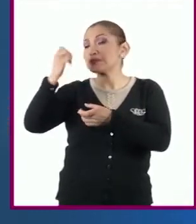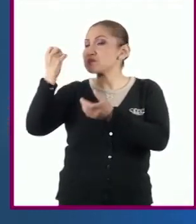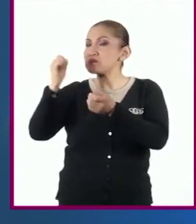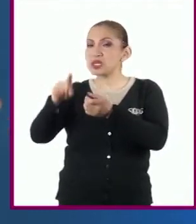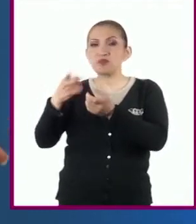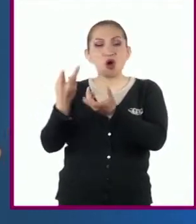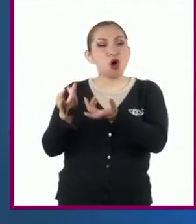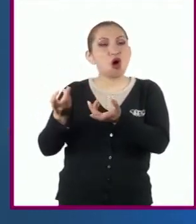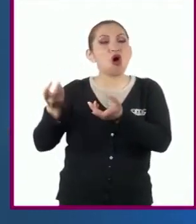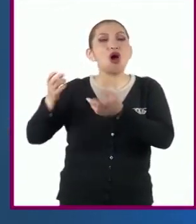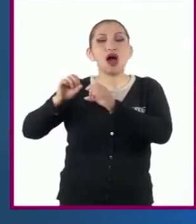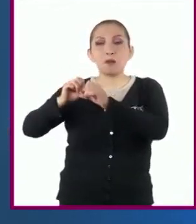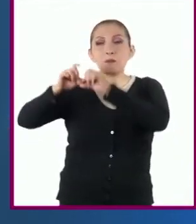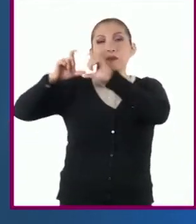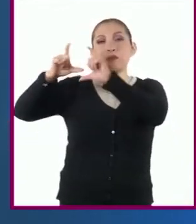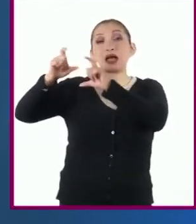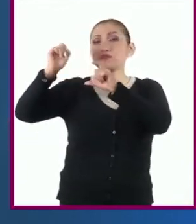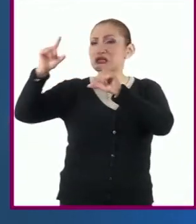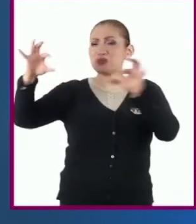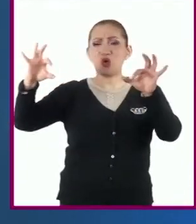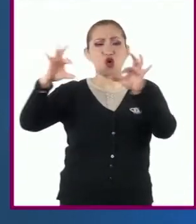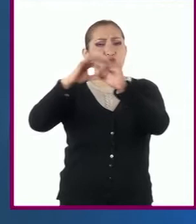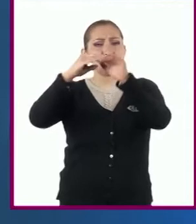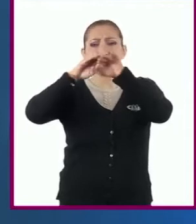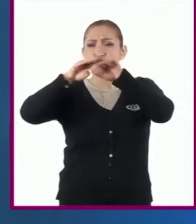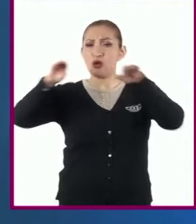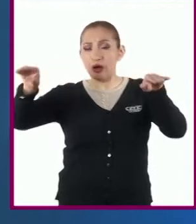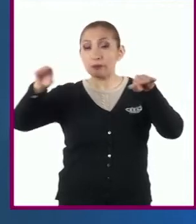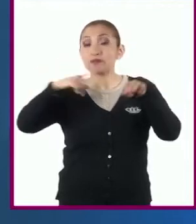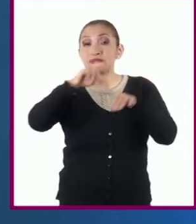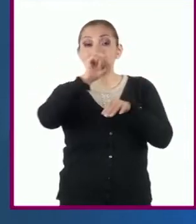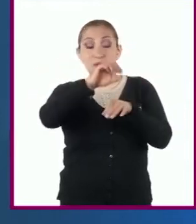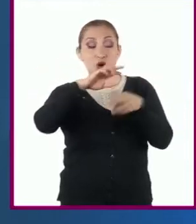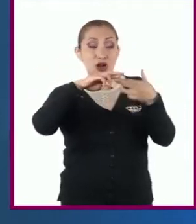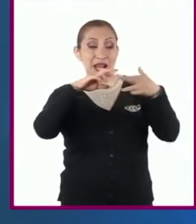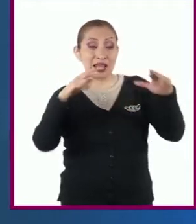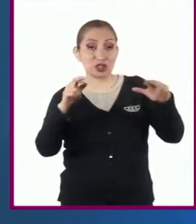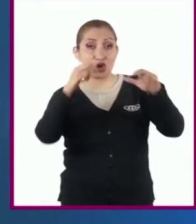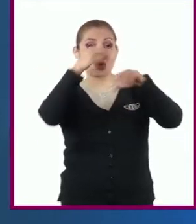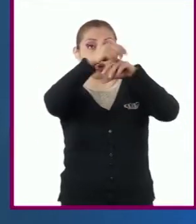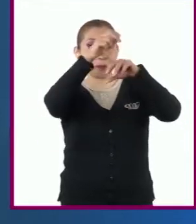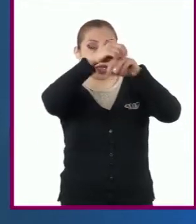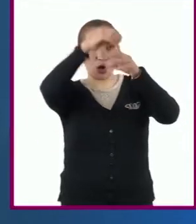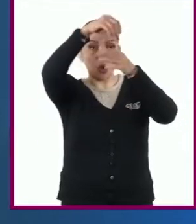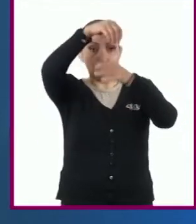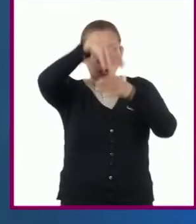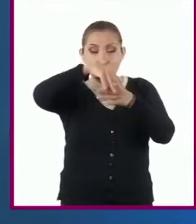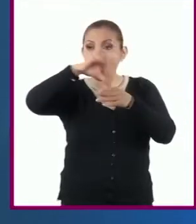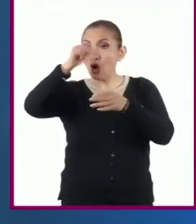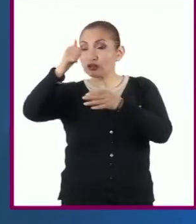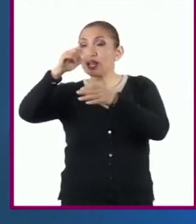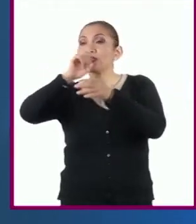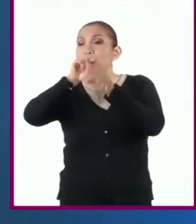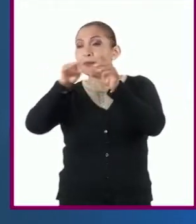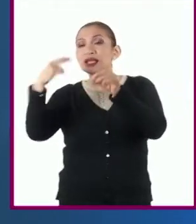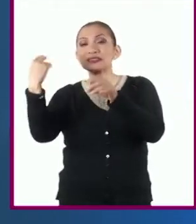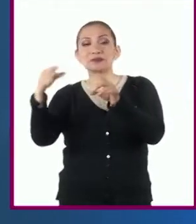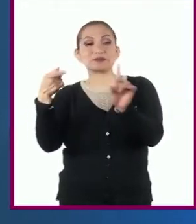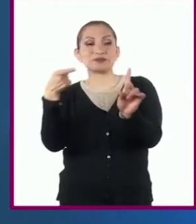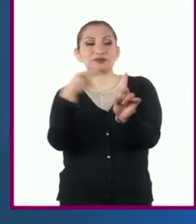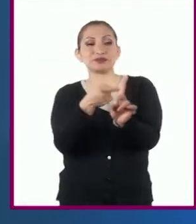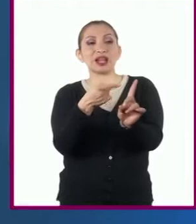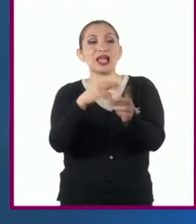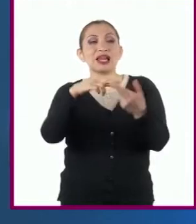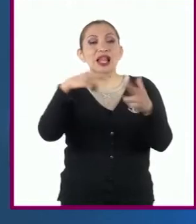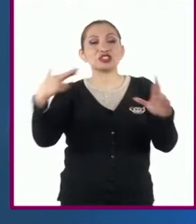misma proporción. A este tipo de relación en la que una magnitud influye en otra, se le determina